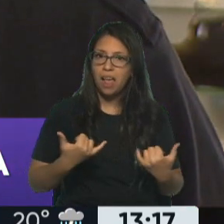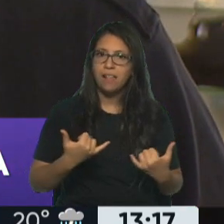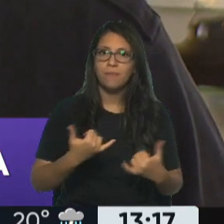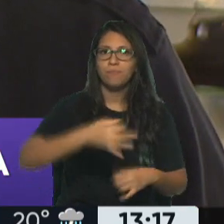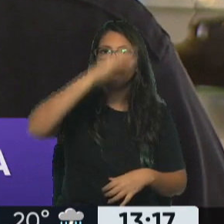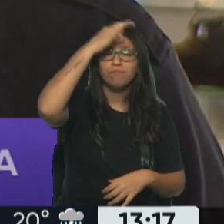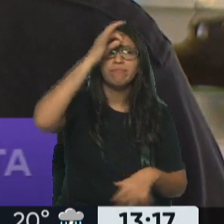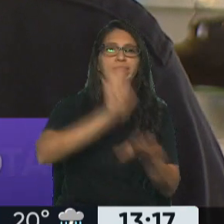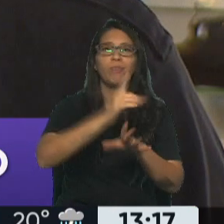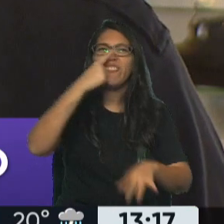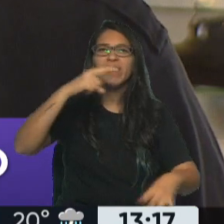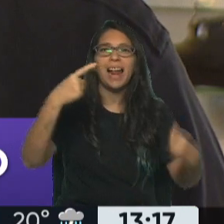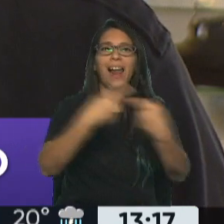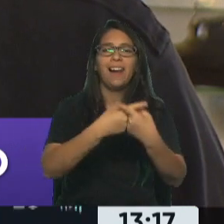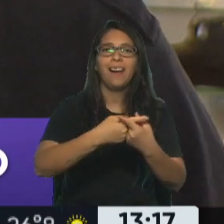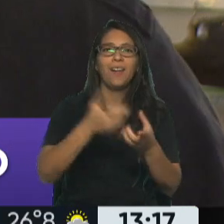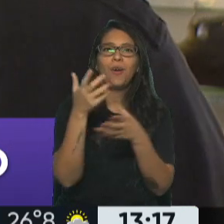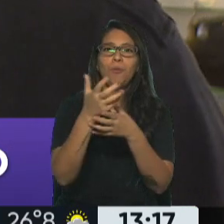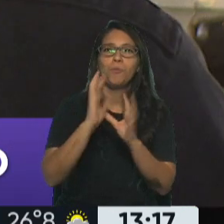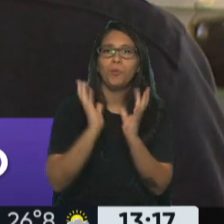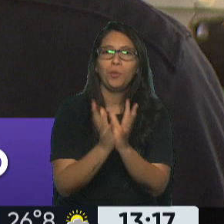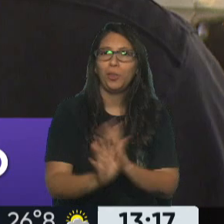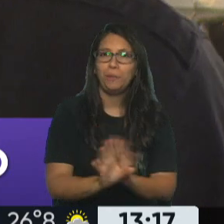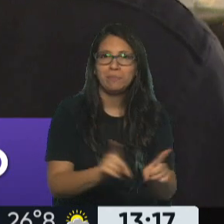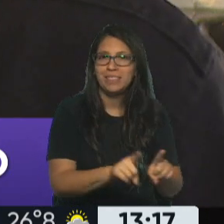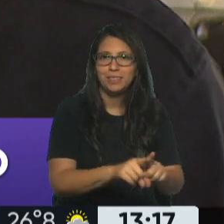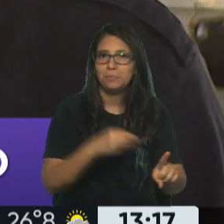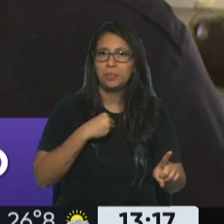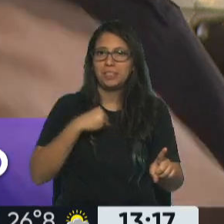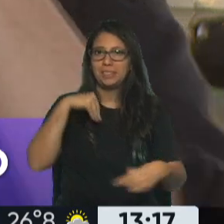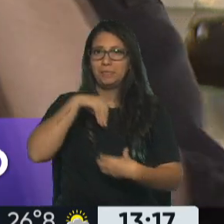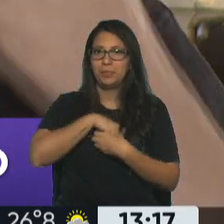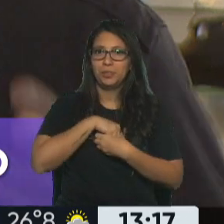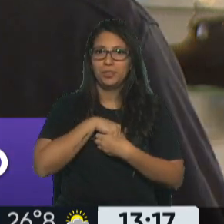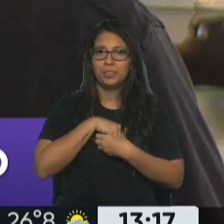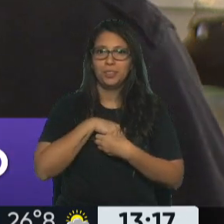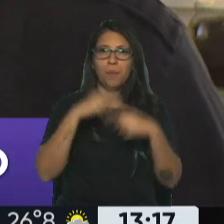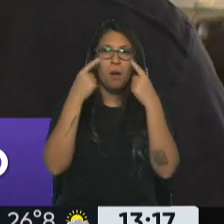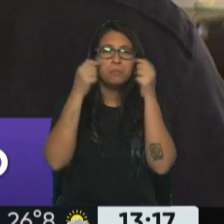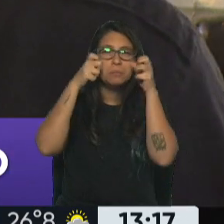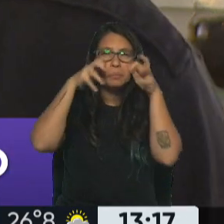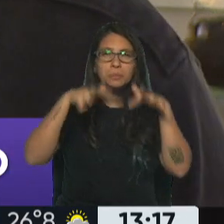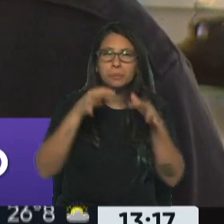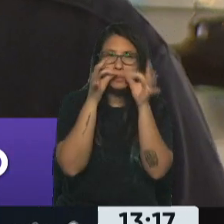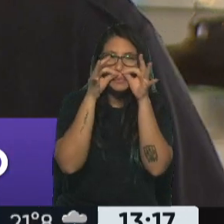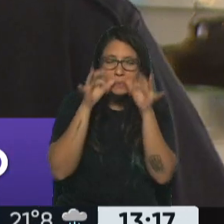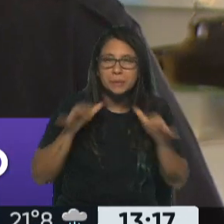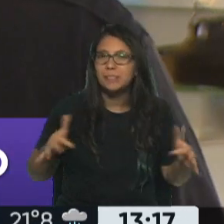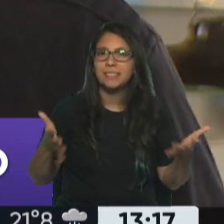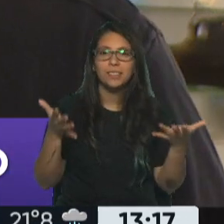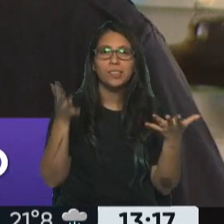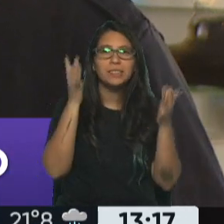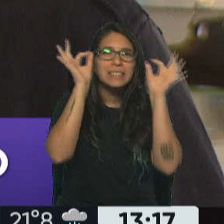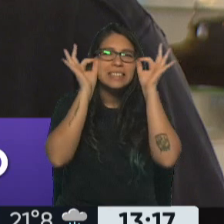la final de la Copa del Mundo y en el cuerpo me pasa de todo desde que me salen fluido por los ojos por la nariz este